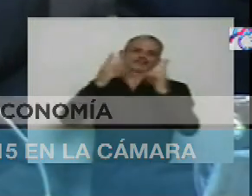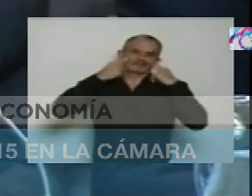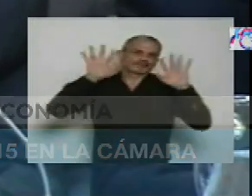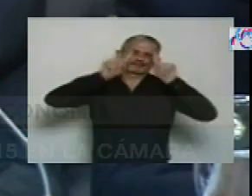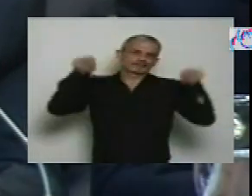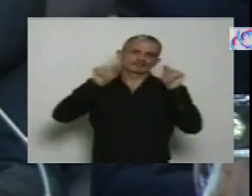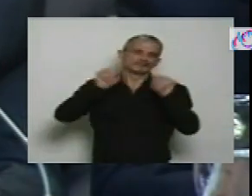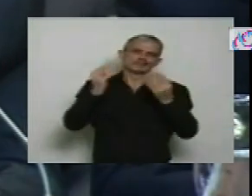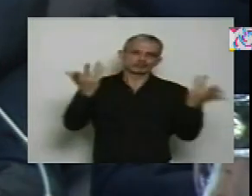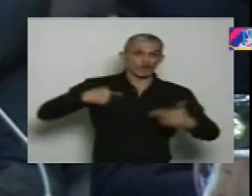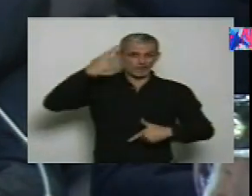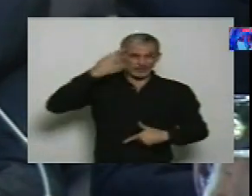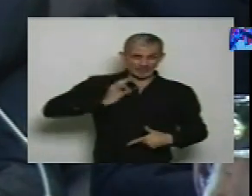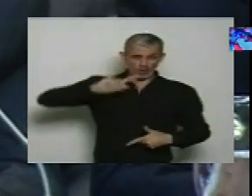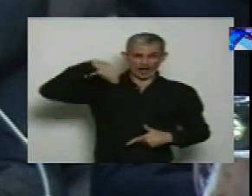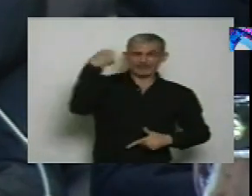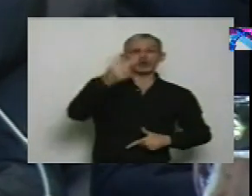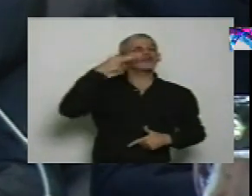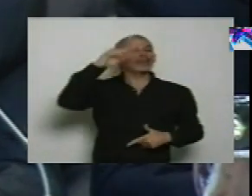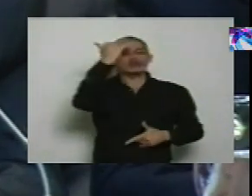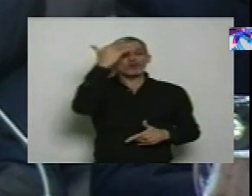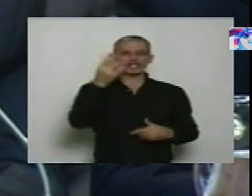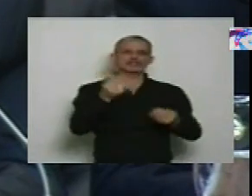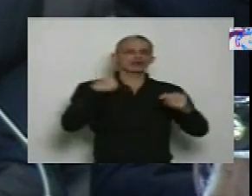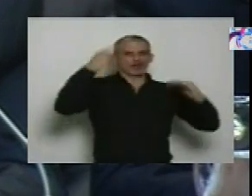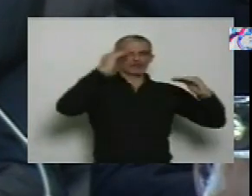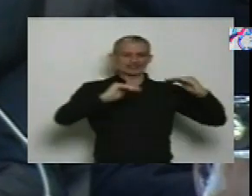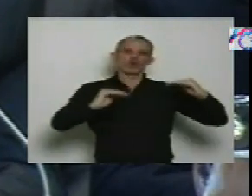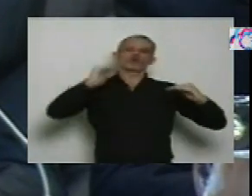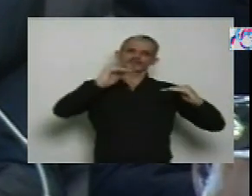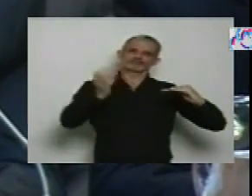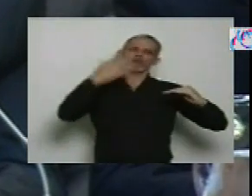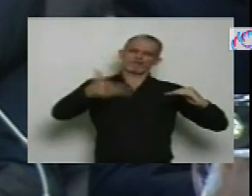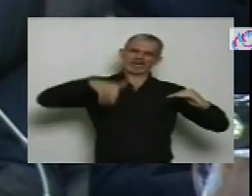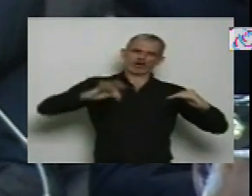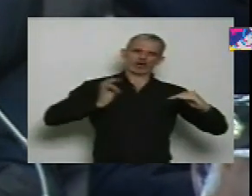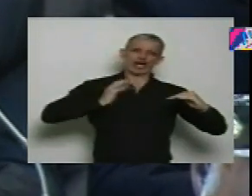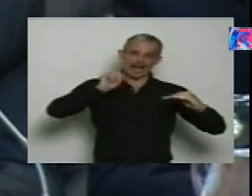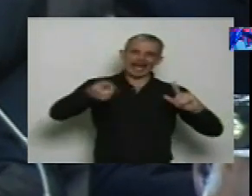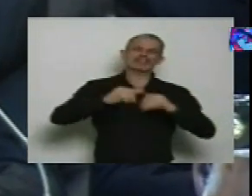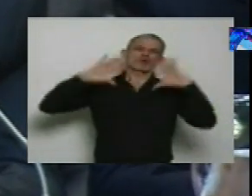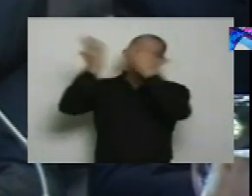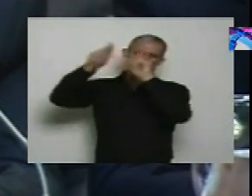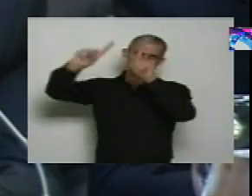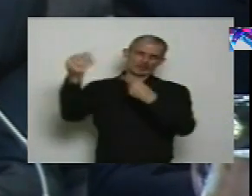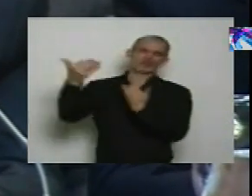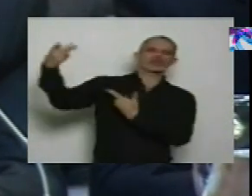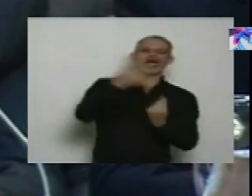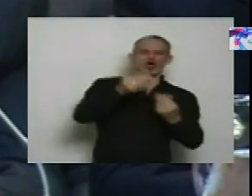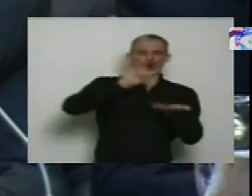también creemos que el año que viene va a ser mejor que el corriente para nuestros socios comerciales. Es por eso que